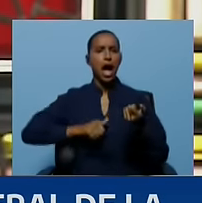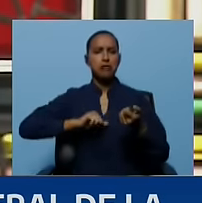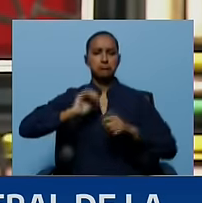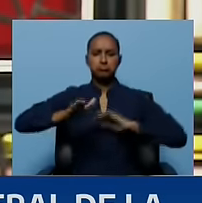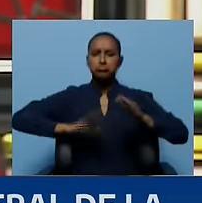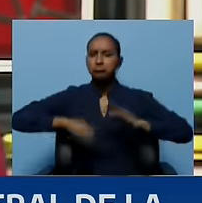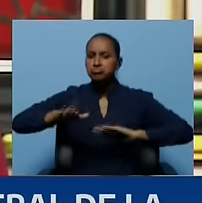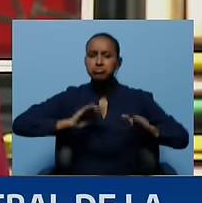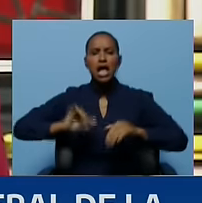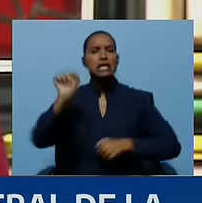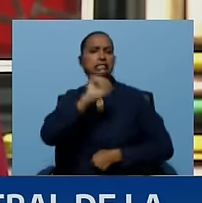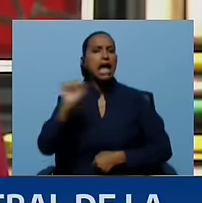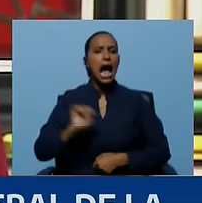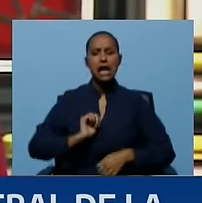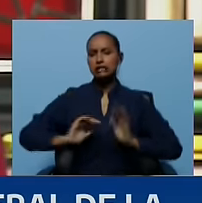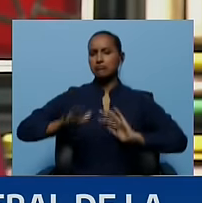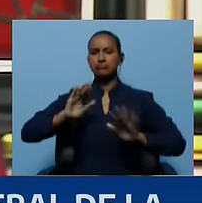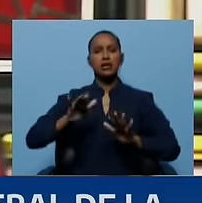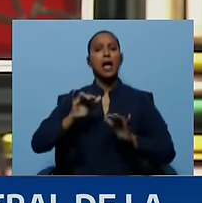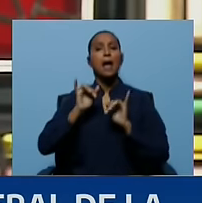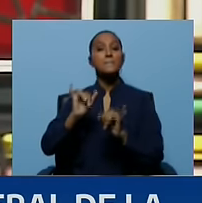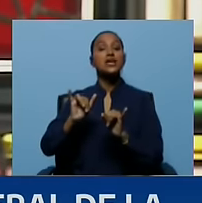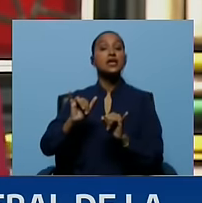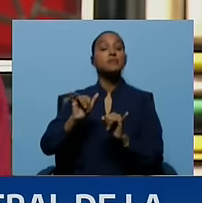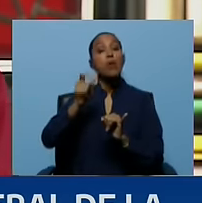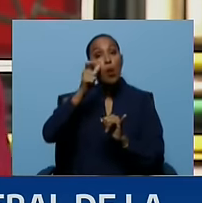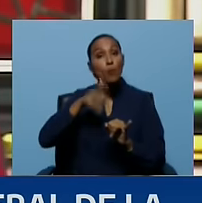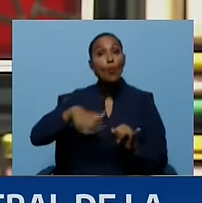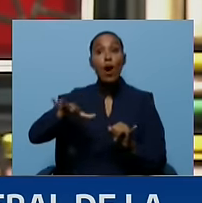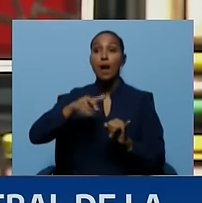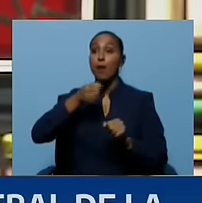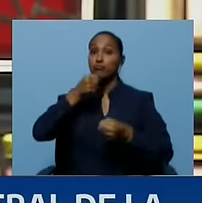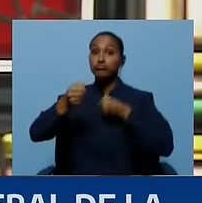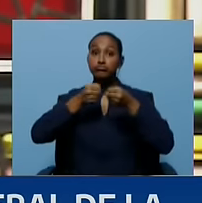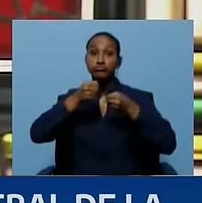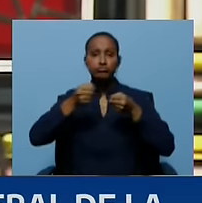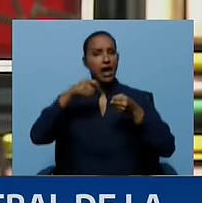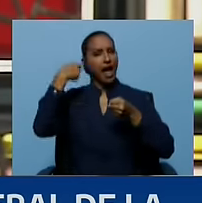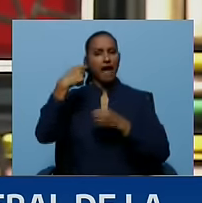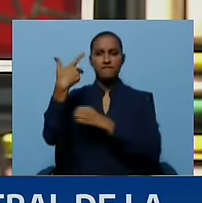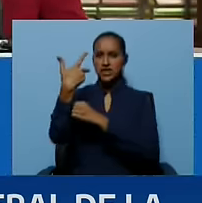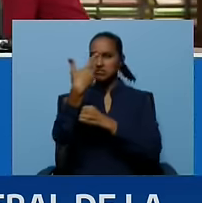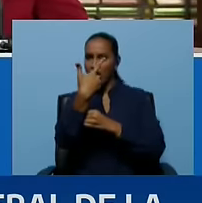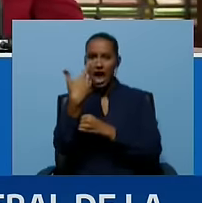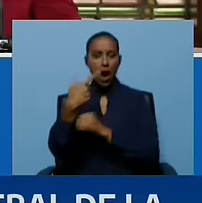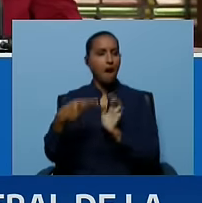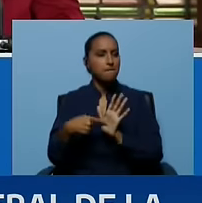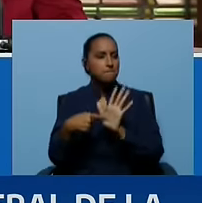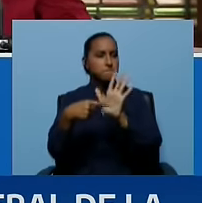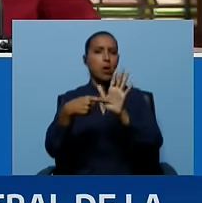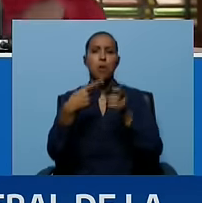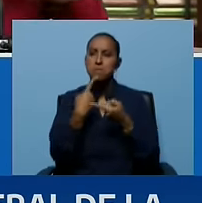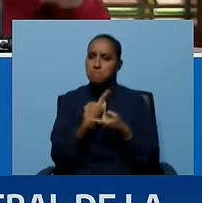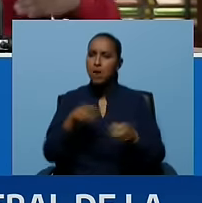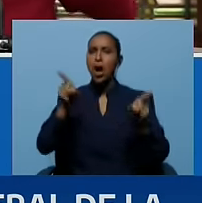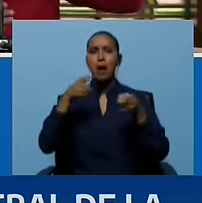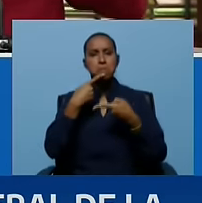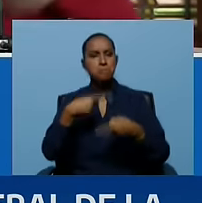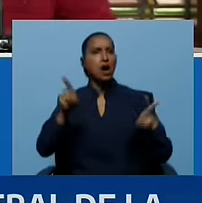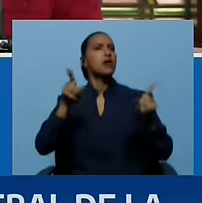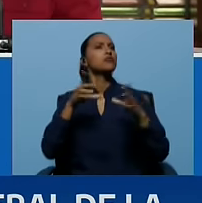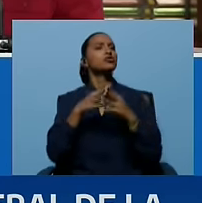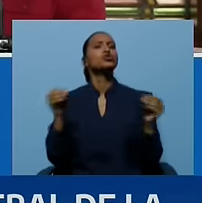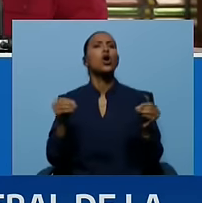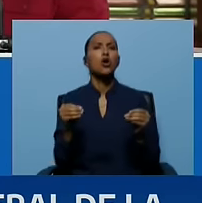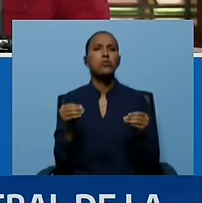los centros electorales, el mismo pueblo haciendo la comunicación popular, haciendo sus videos, el material audiovisual. Nada que envidiarle a